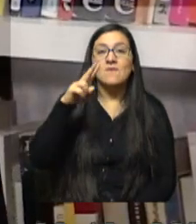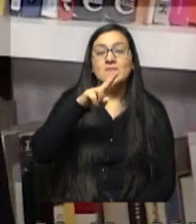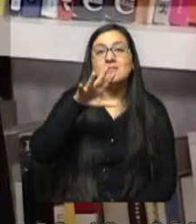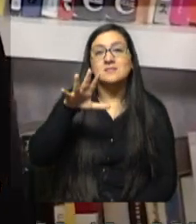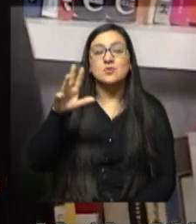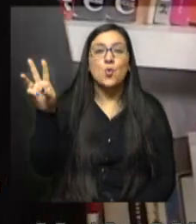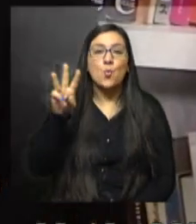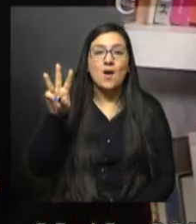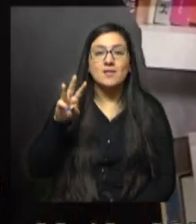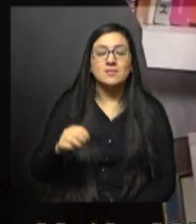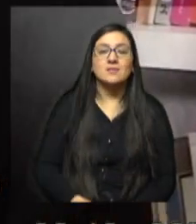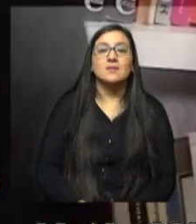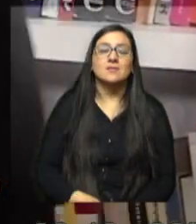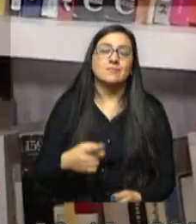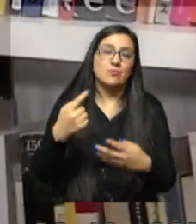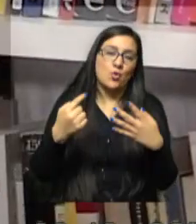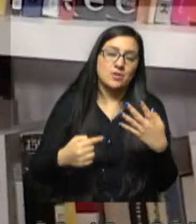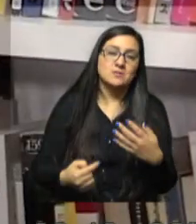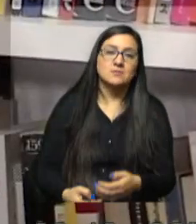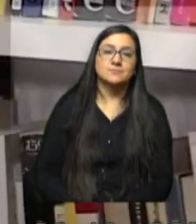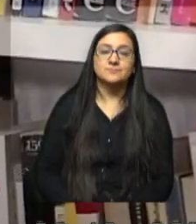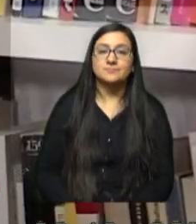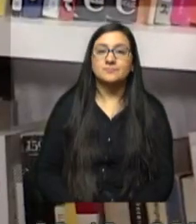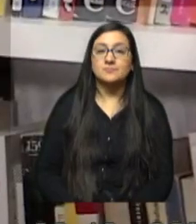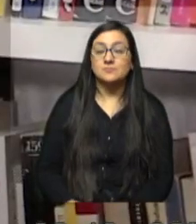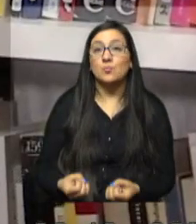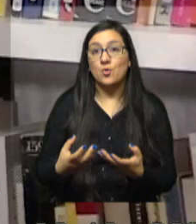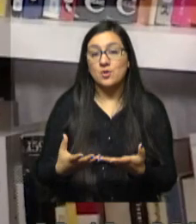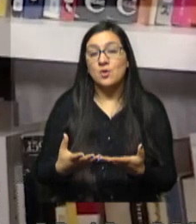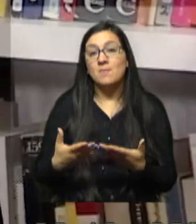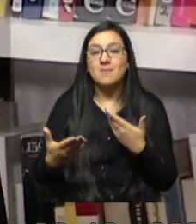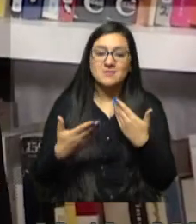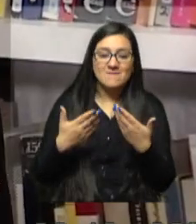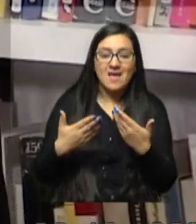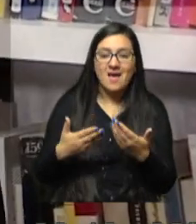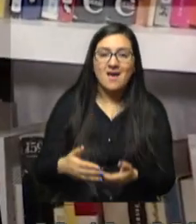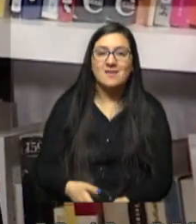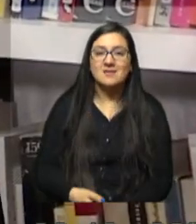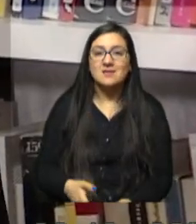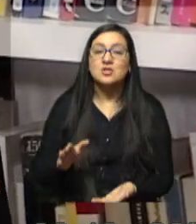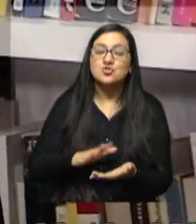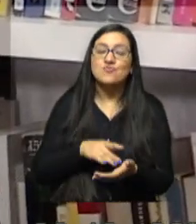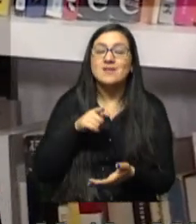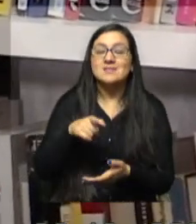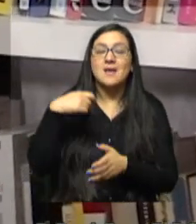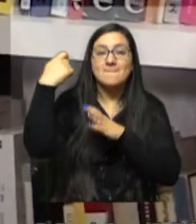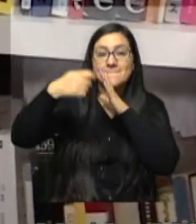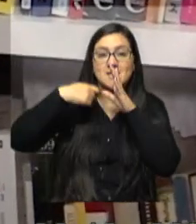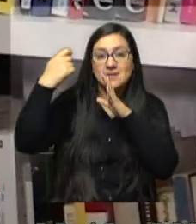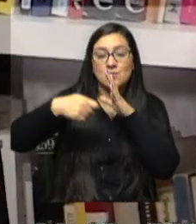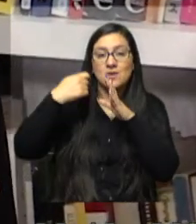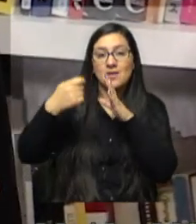Whisky, Hiroshima 3, y bueno, vamos a moderar esa charla, vamos a hablar sobre esa película